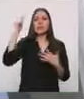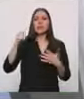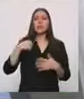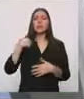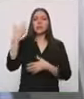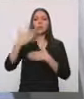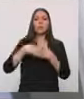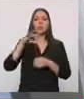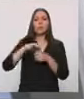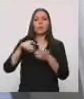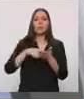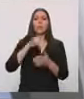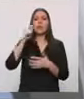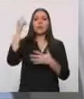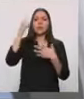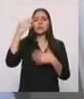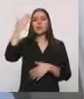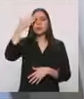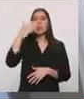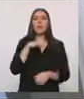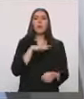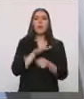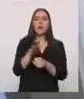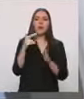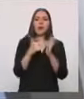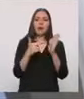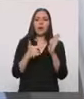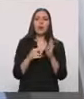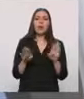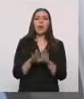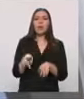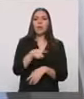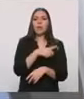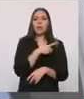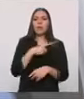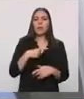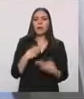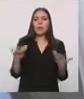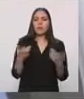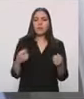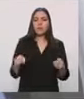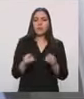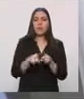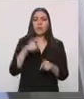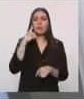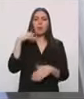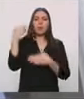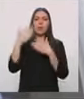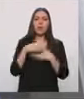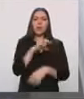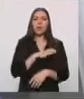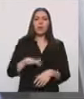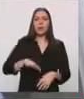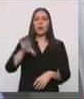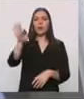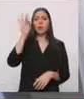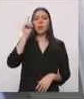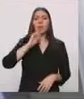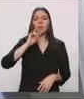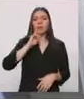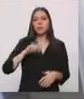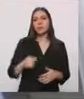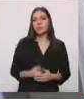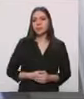electivo, para que sepan cuáles son las reglas y cómo se deben comportar los actores políticos frente a una candidatura de una mujer. Pues Mauricio